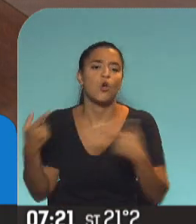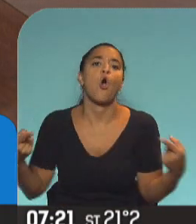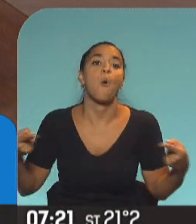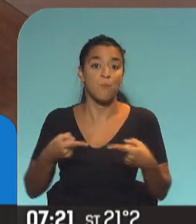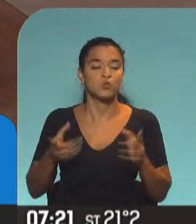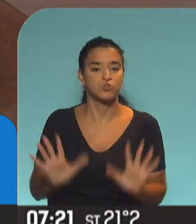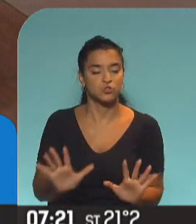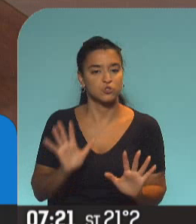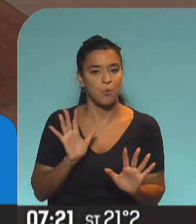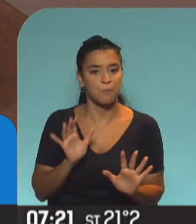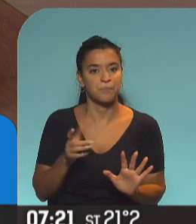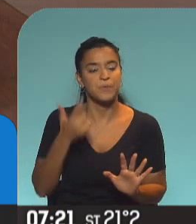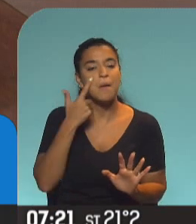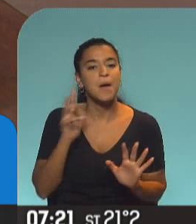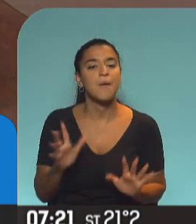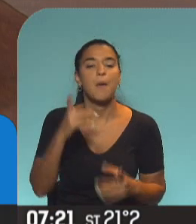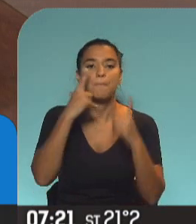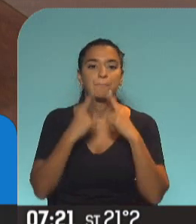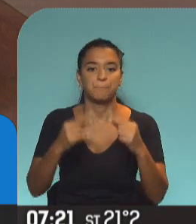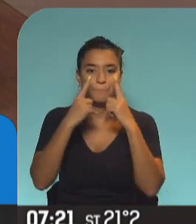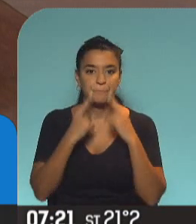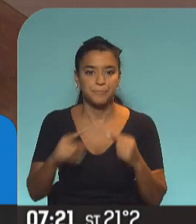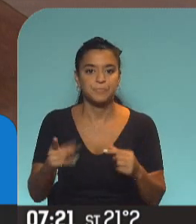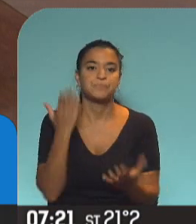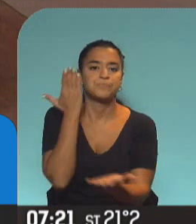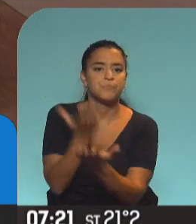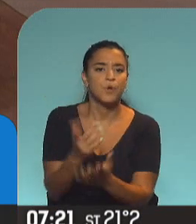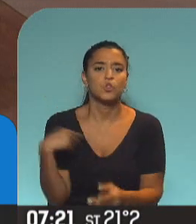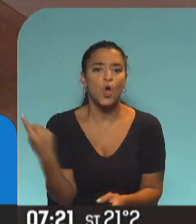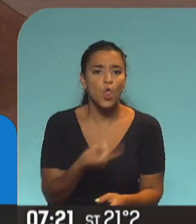oposición para realizar una protesta pidiendo,